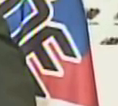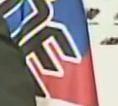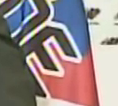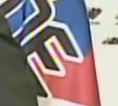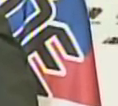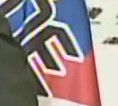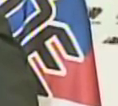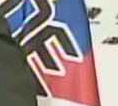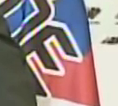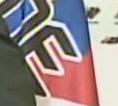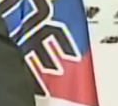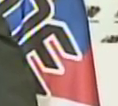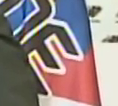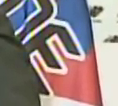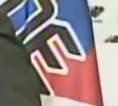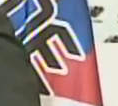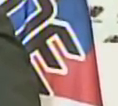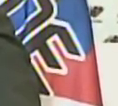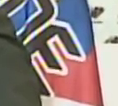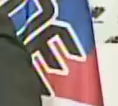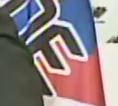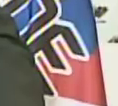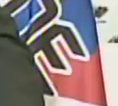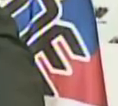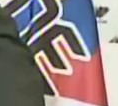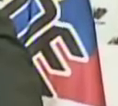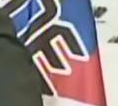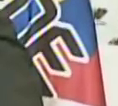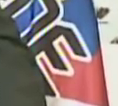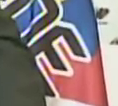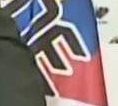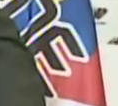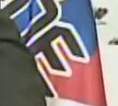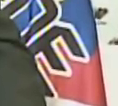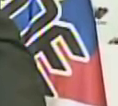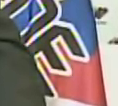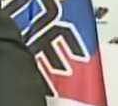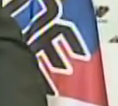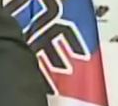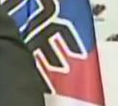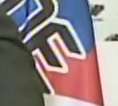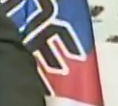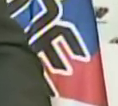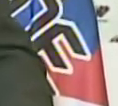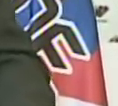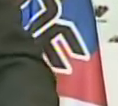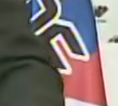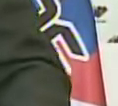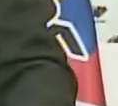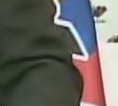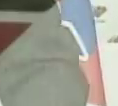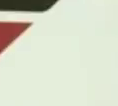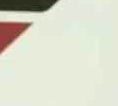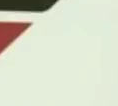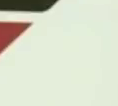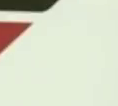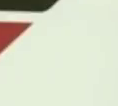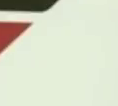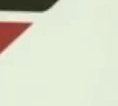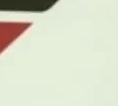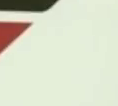comunicadoras sociales, comunicadores y medios de comunicación nacionales e internacionales.